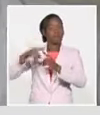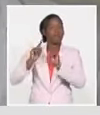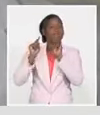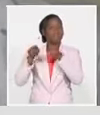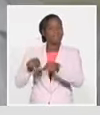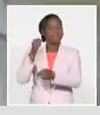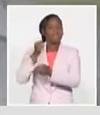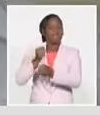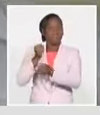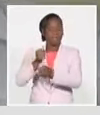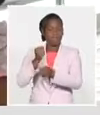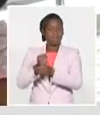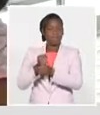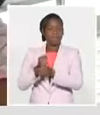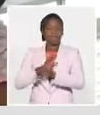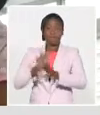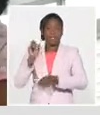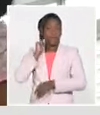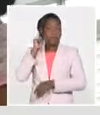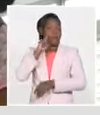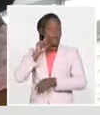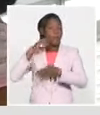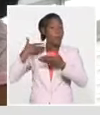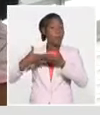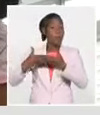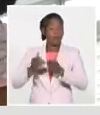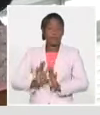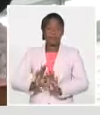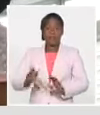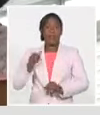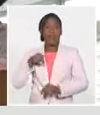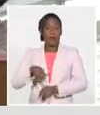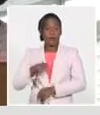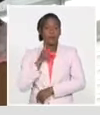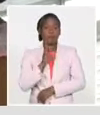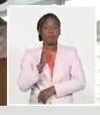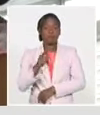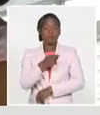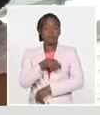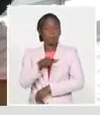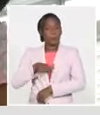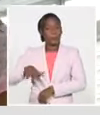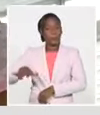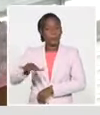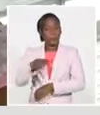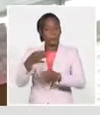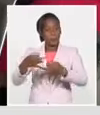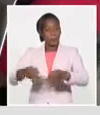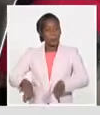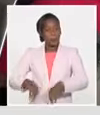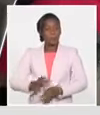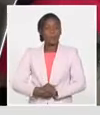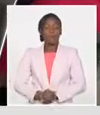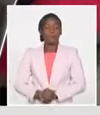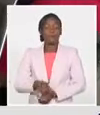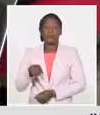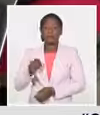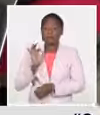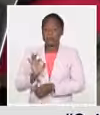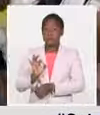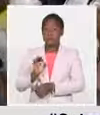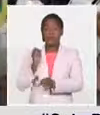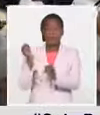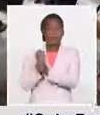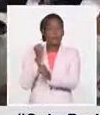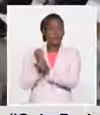se da por finalizada la etapa de inclusión de nuevos voluntarios. Esta epopeya se ha realizado en solo 10